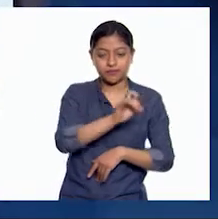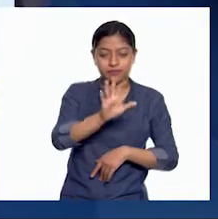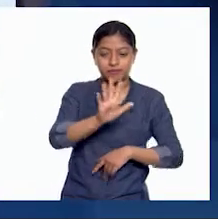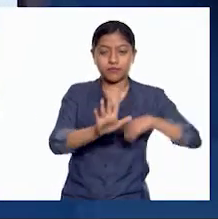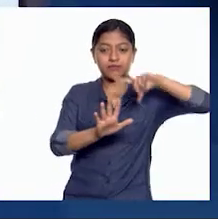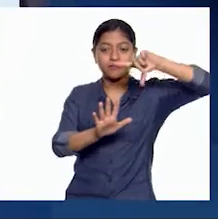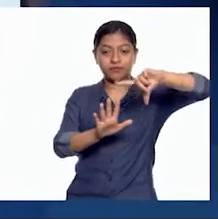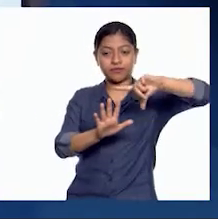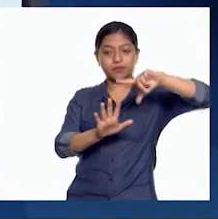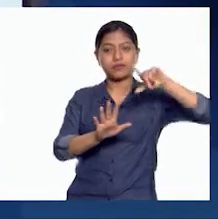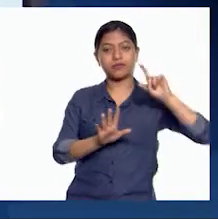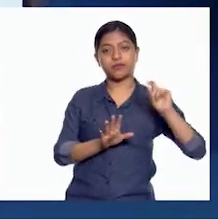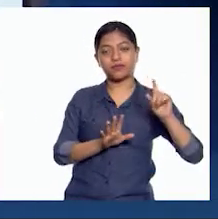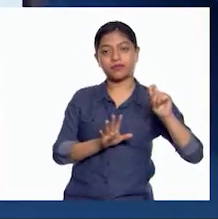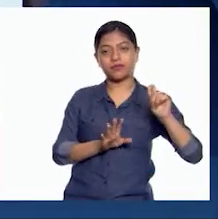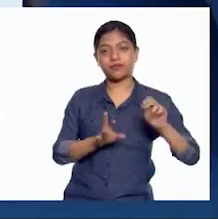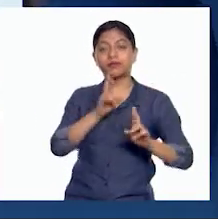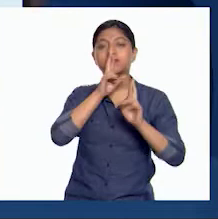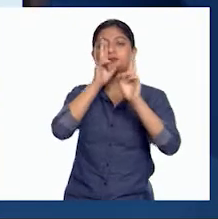20 es igual a